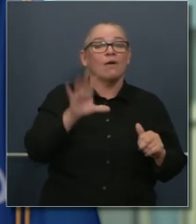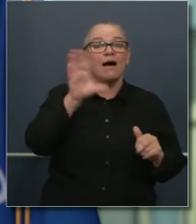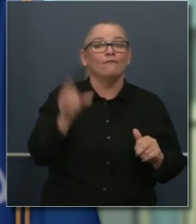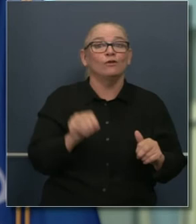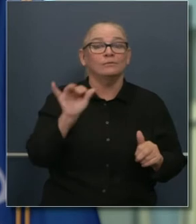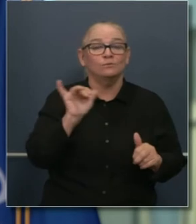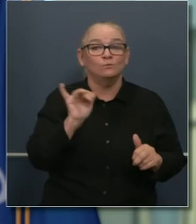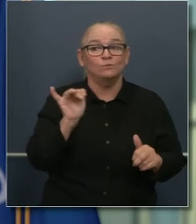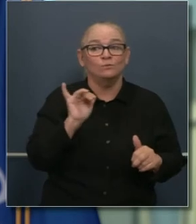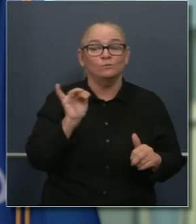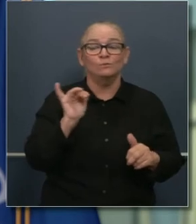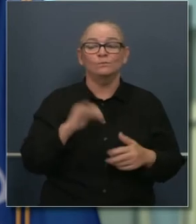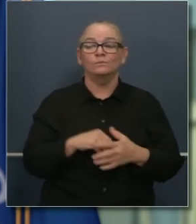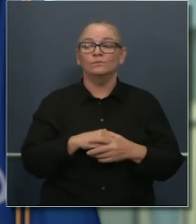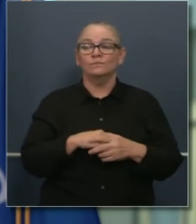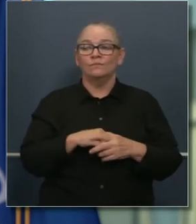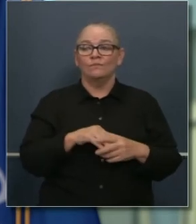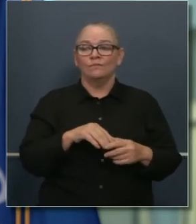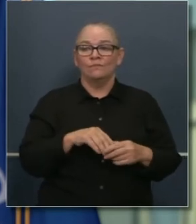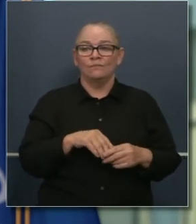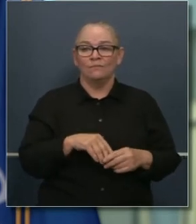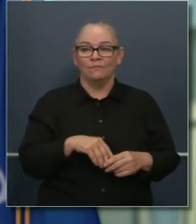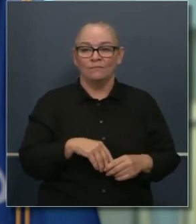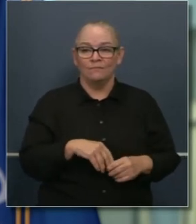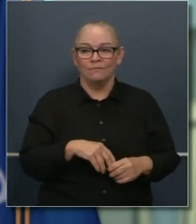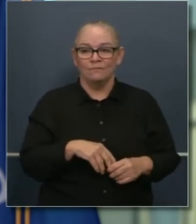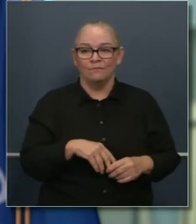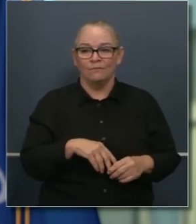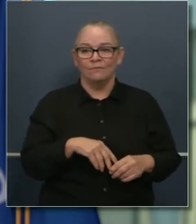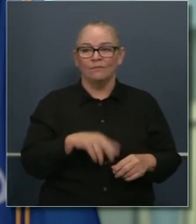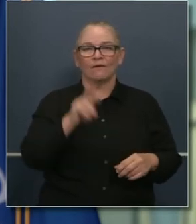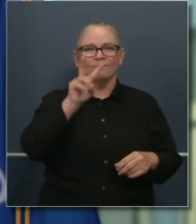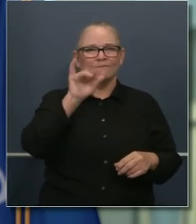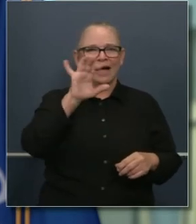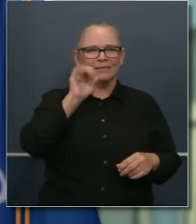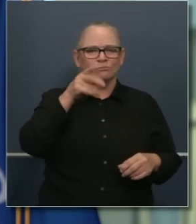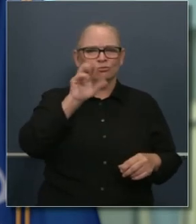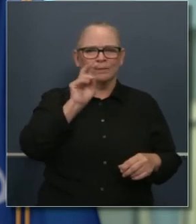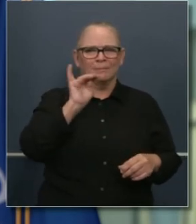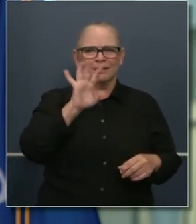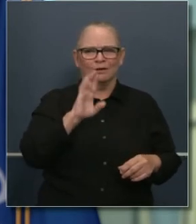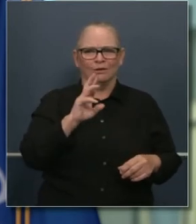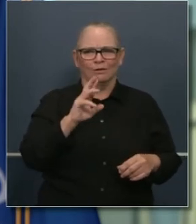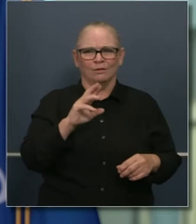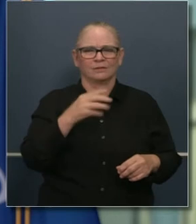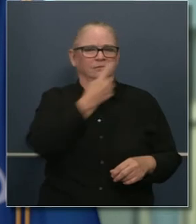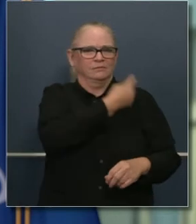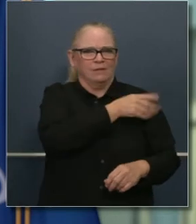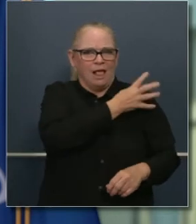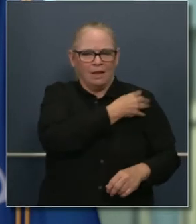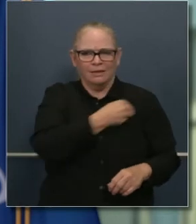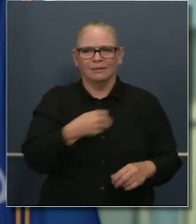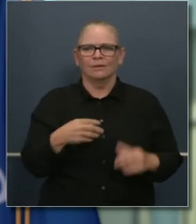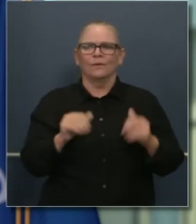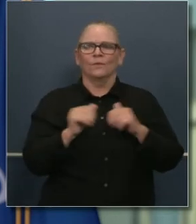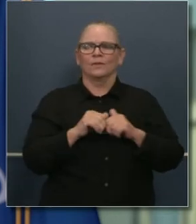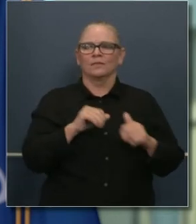vice perdón él dice el primer ministro de escocia también hablando de